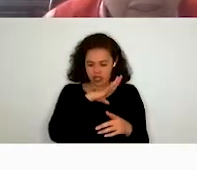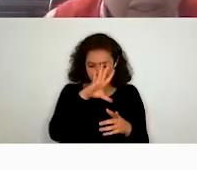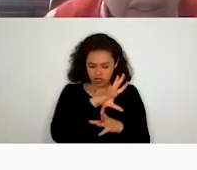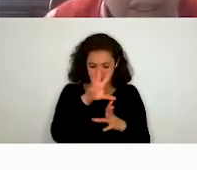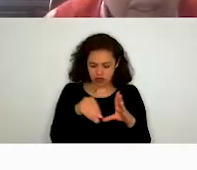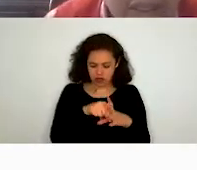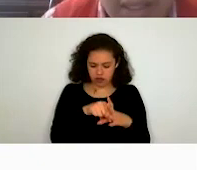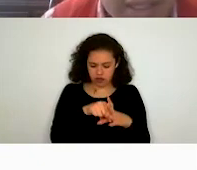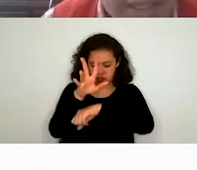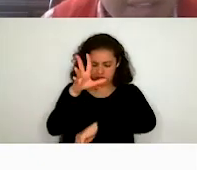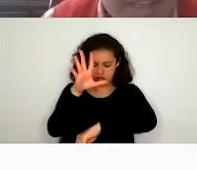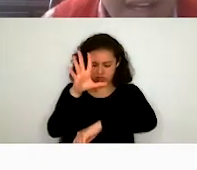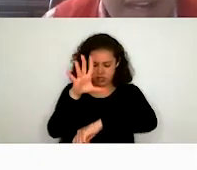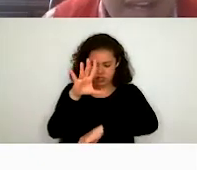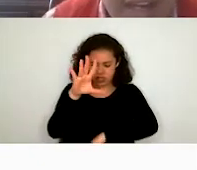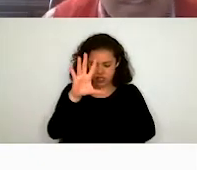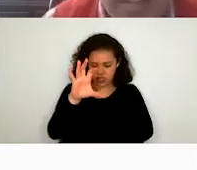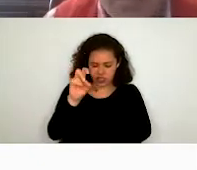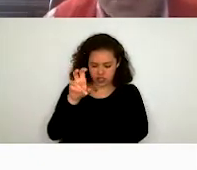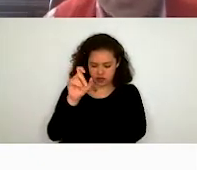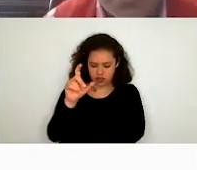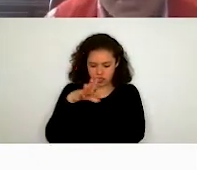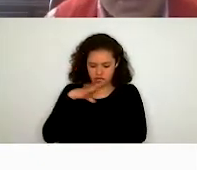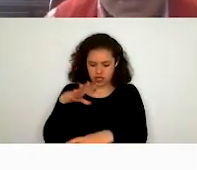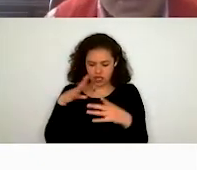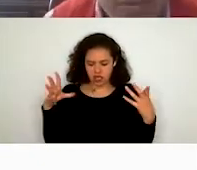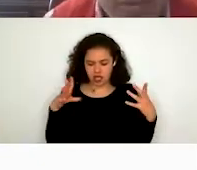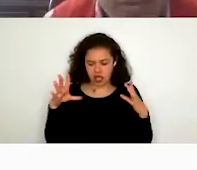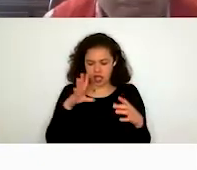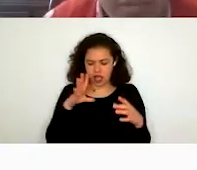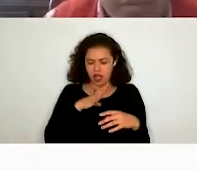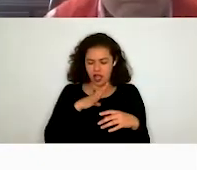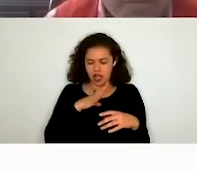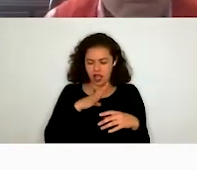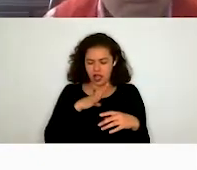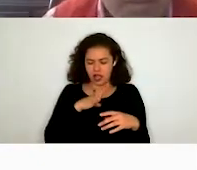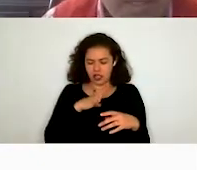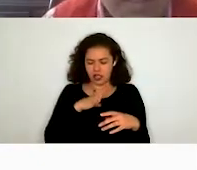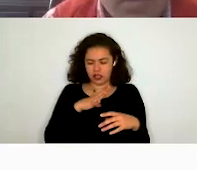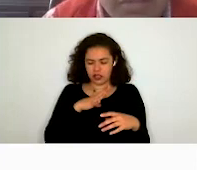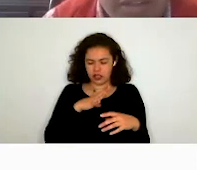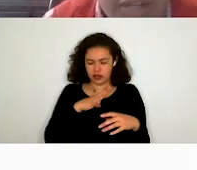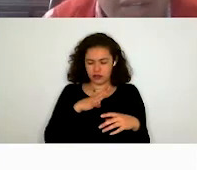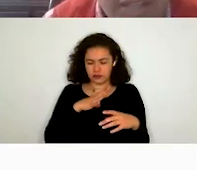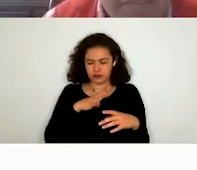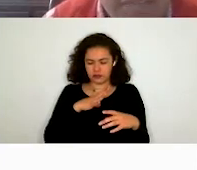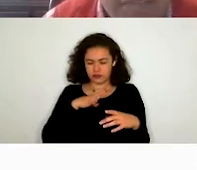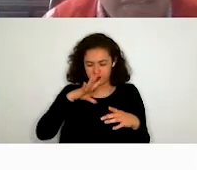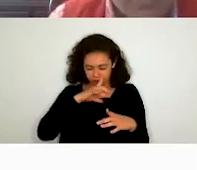Civil, se crea el Comité Interno de Protección Civil del restaurante Epsilon Pim. Y tiene una